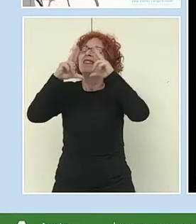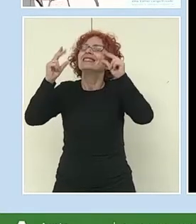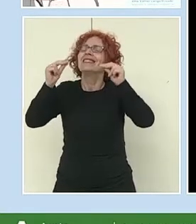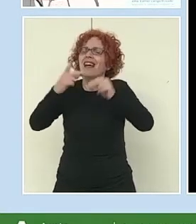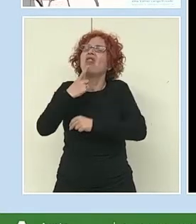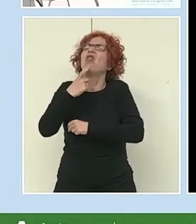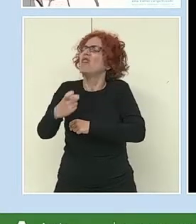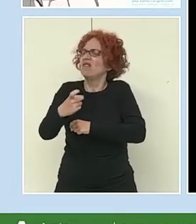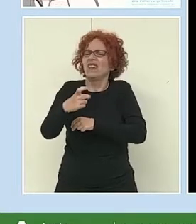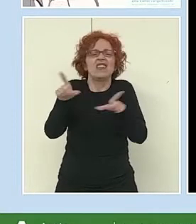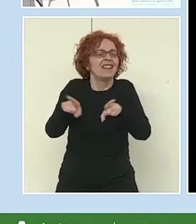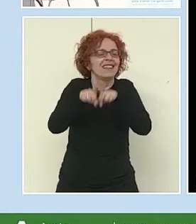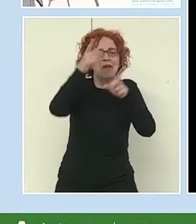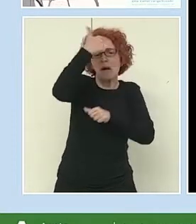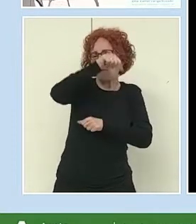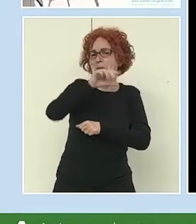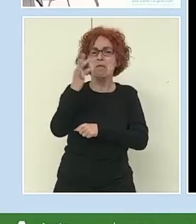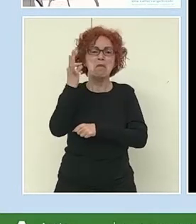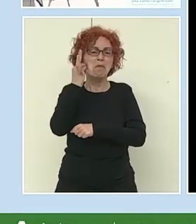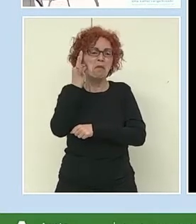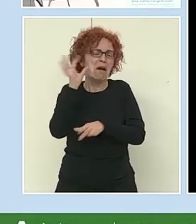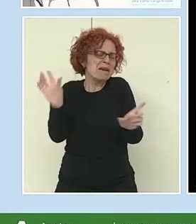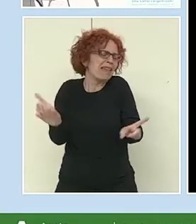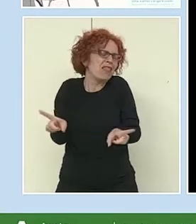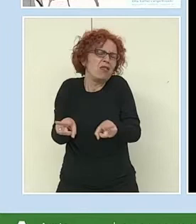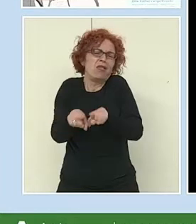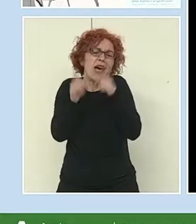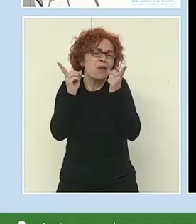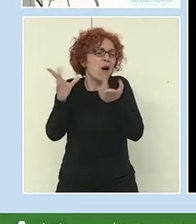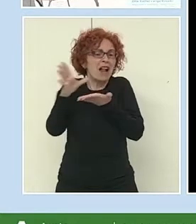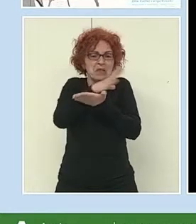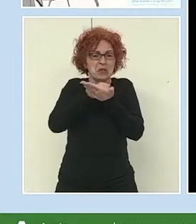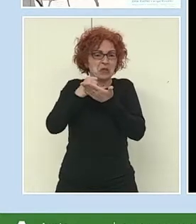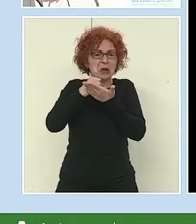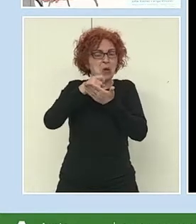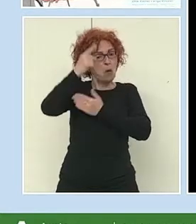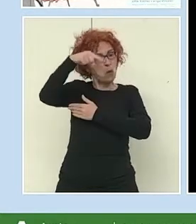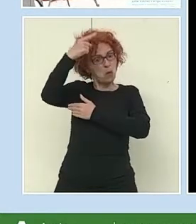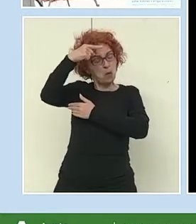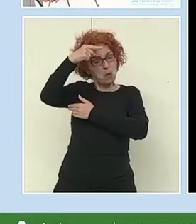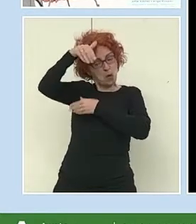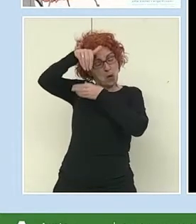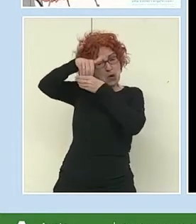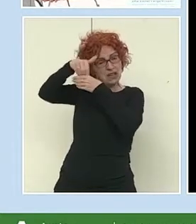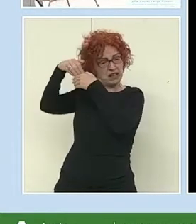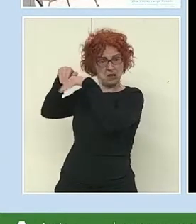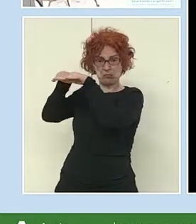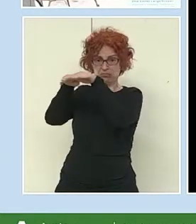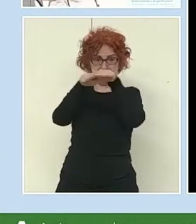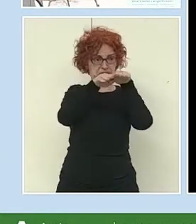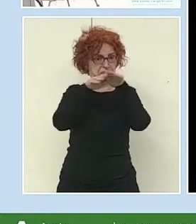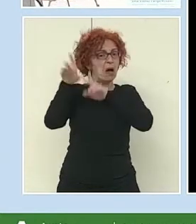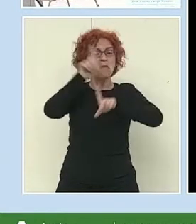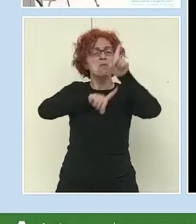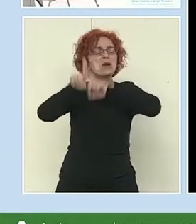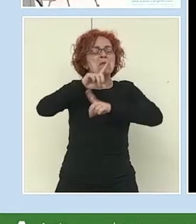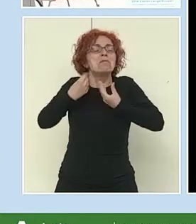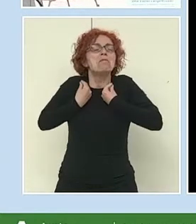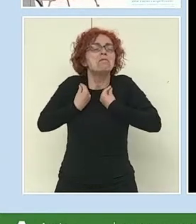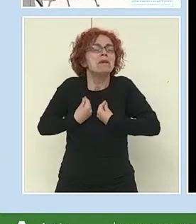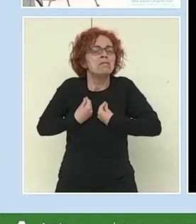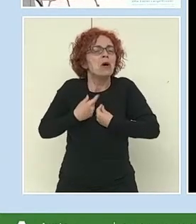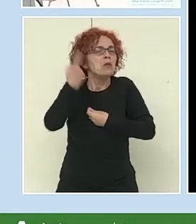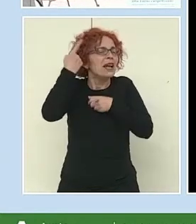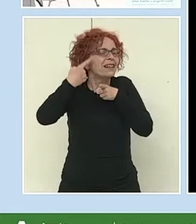que ya, pues, ya no importaba, todos estábamos al mismo nivel. Un dato significativo y que sí quiero recalcar es